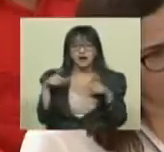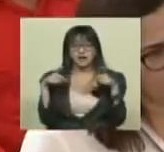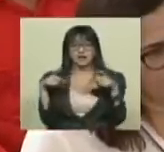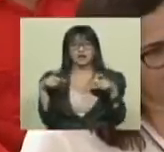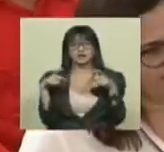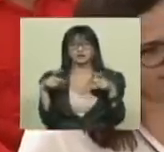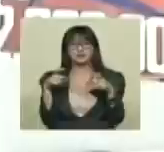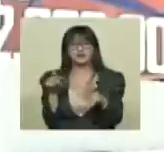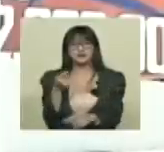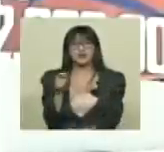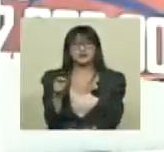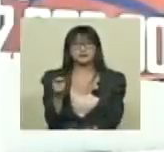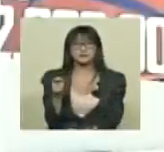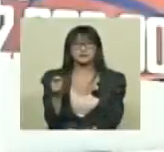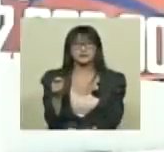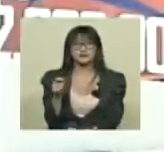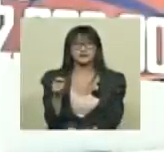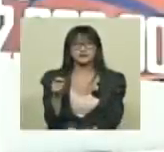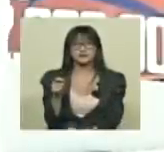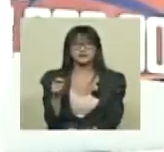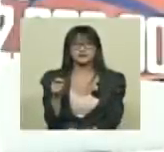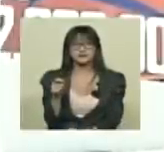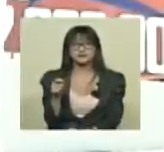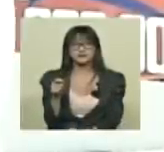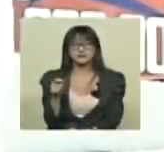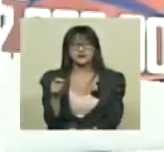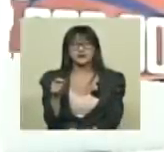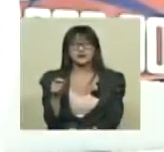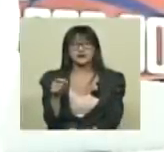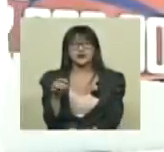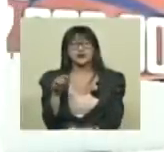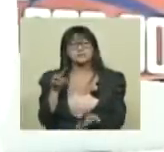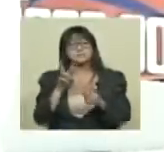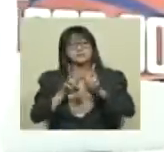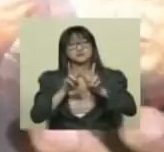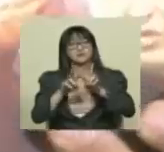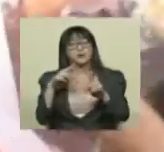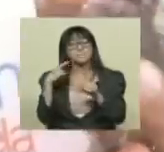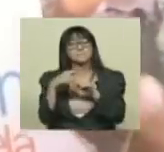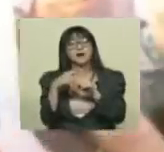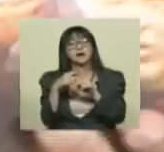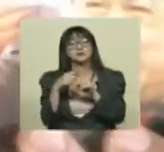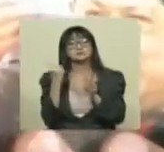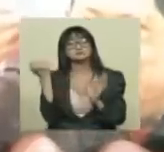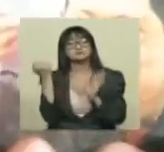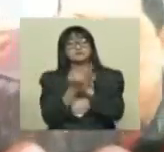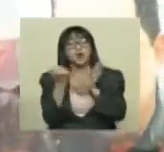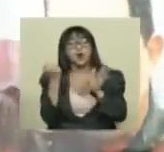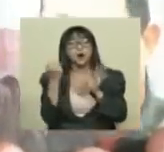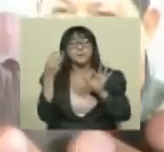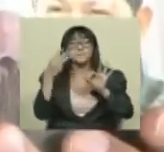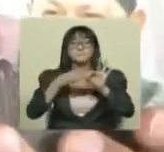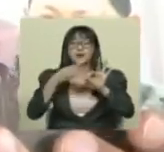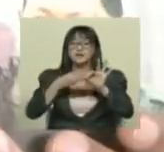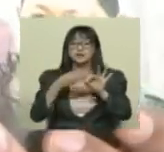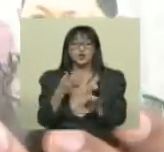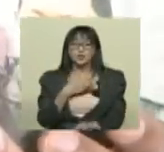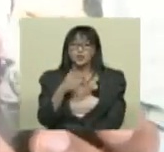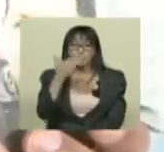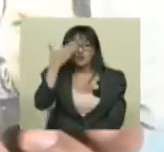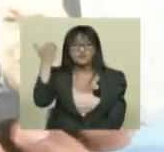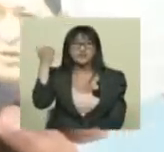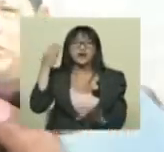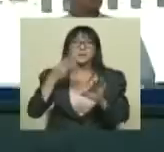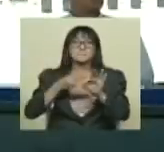grandota, le pongamos Gran Misión Vivienda Venezuela y el símbolo del Petro aquí, para que a nadie se le olvide que